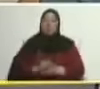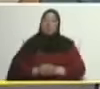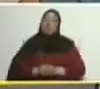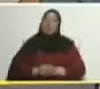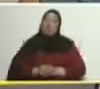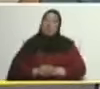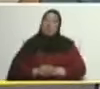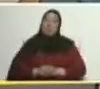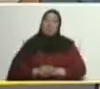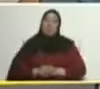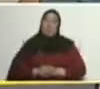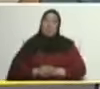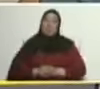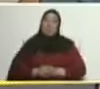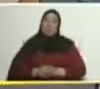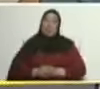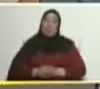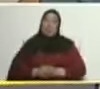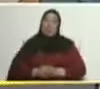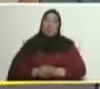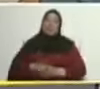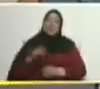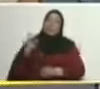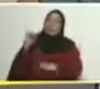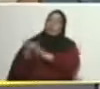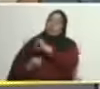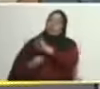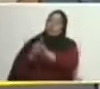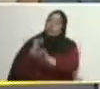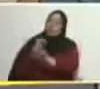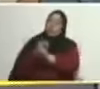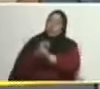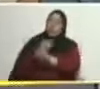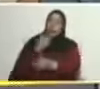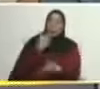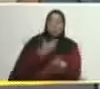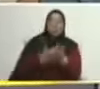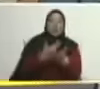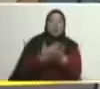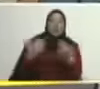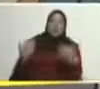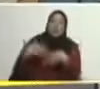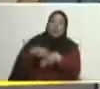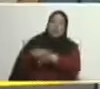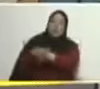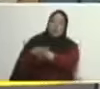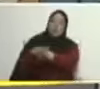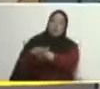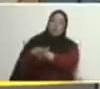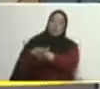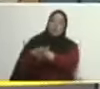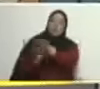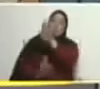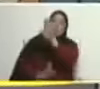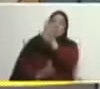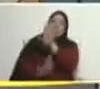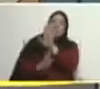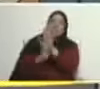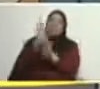todas estas muestras de solidaridad internacional, tenemos que continuar